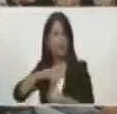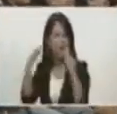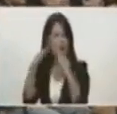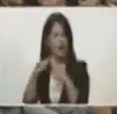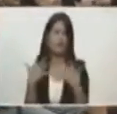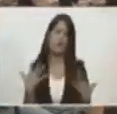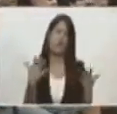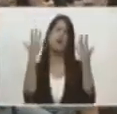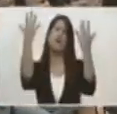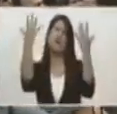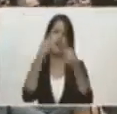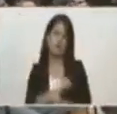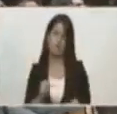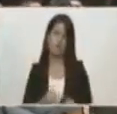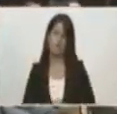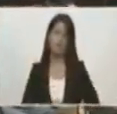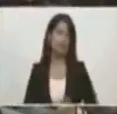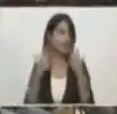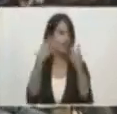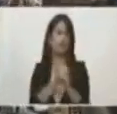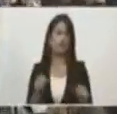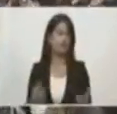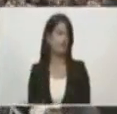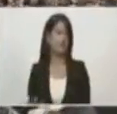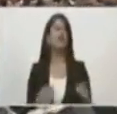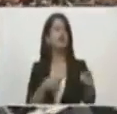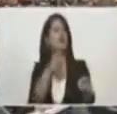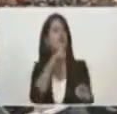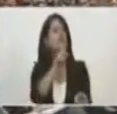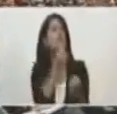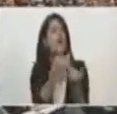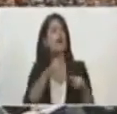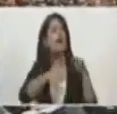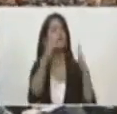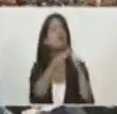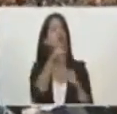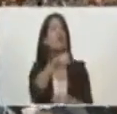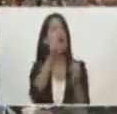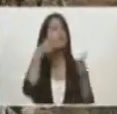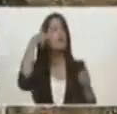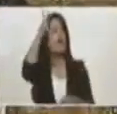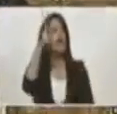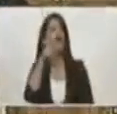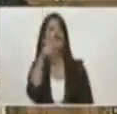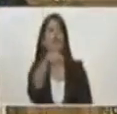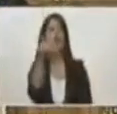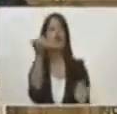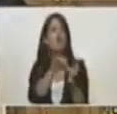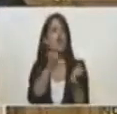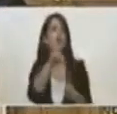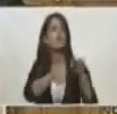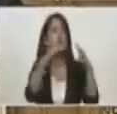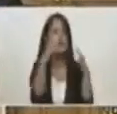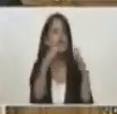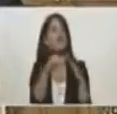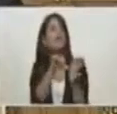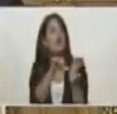mío, no puede ser, no puede ser. ¿Dónde has construido vivienda tú, Guanipa? ¿Dónde has construido vivienda tú, Guanipa?